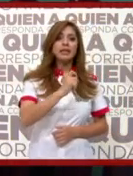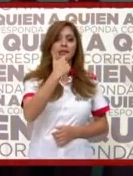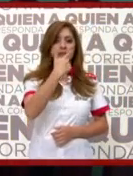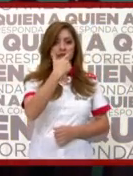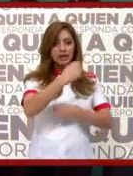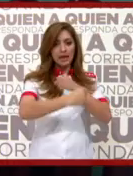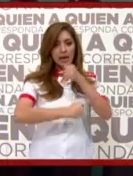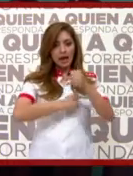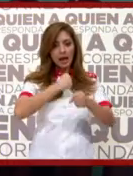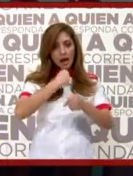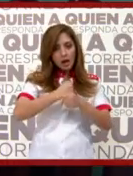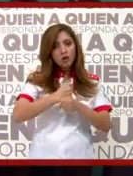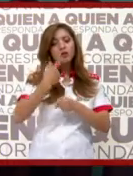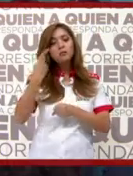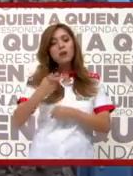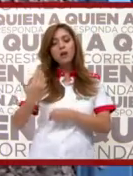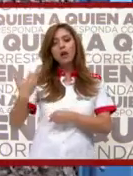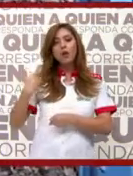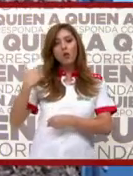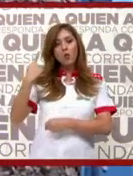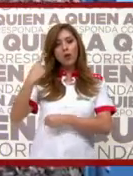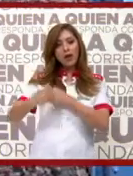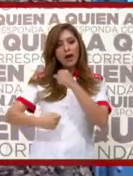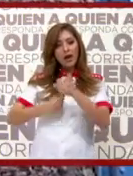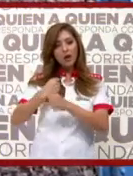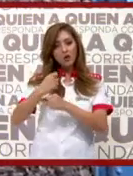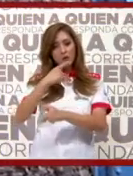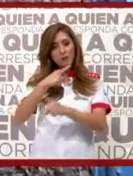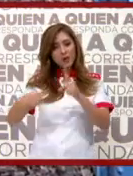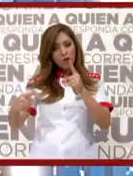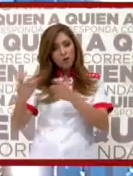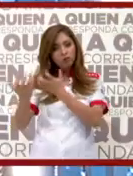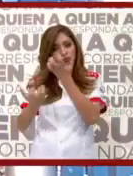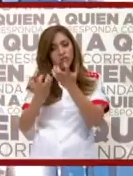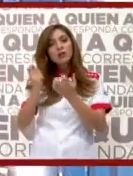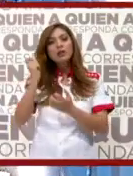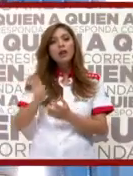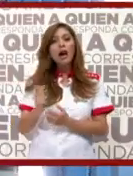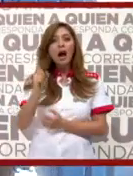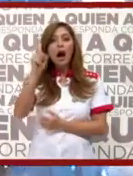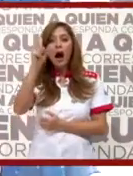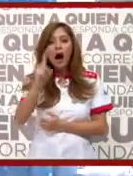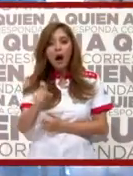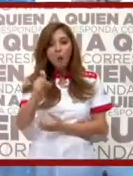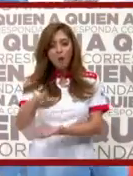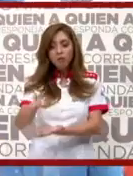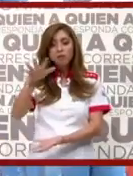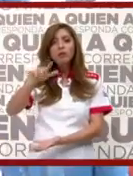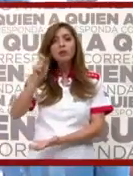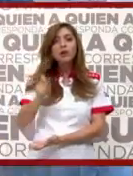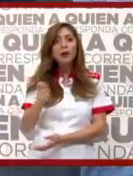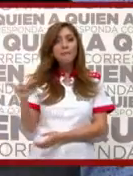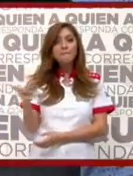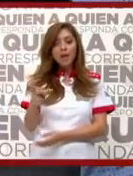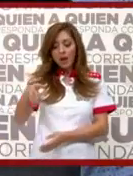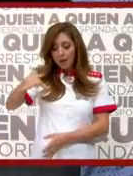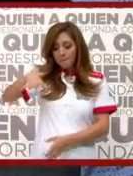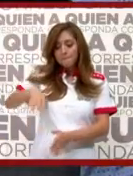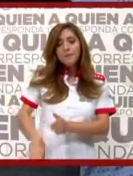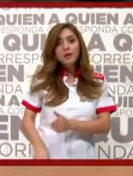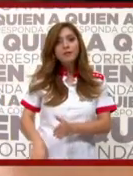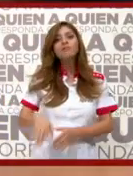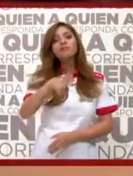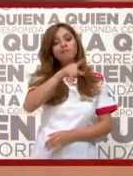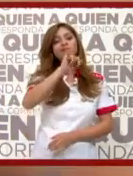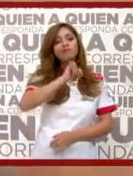se quemó hace 1.5 años. Y pues se quemó con un bote de agua hirviendo, metió su pie. Aceptó que fue un